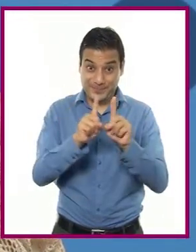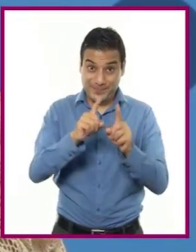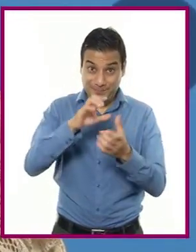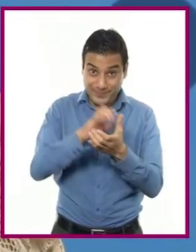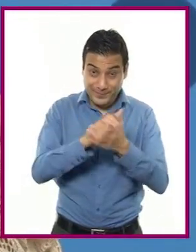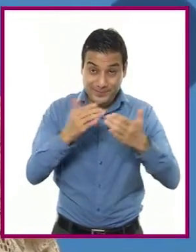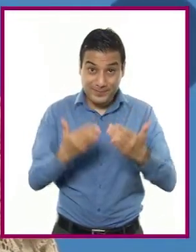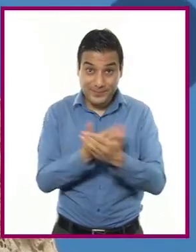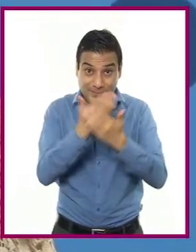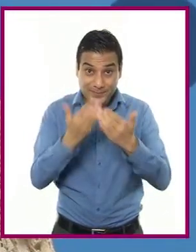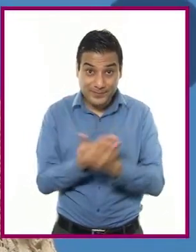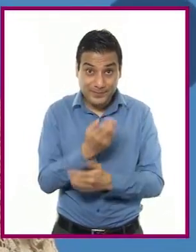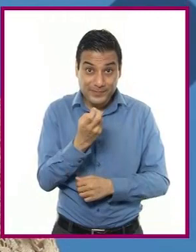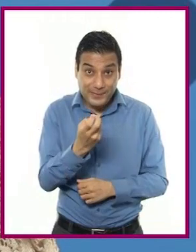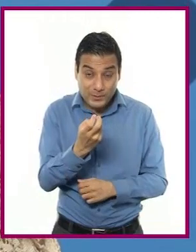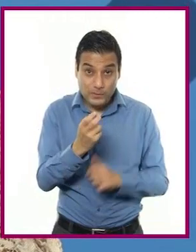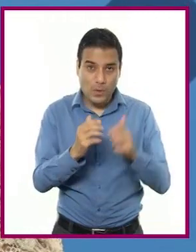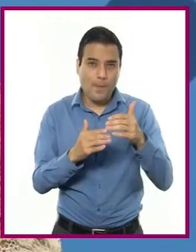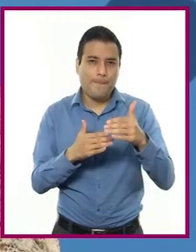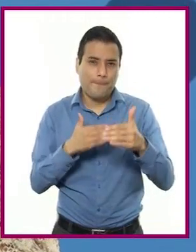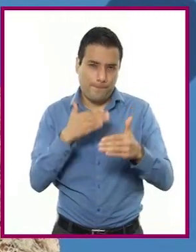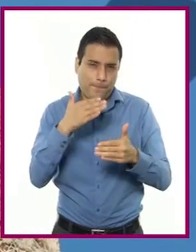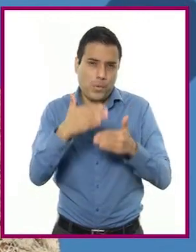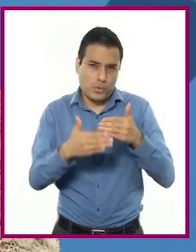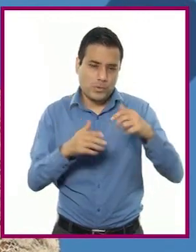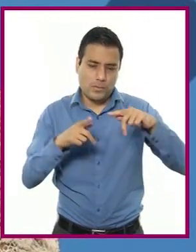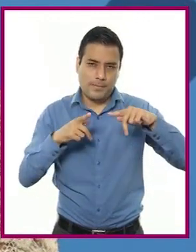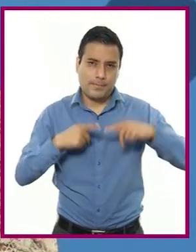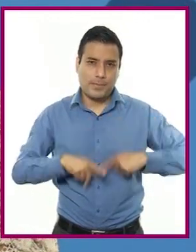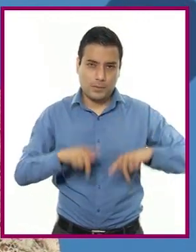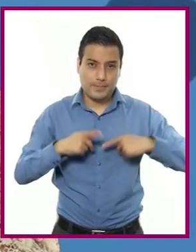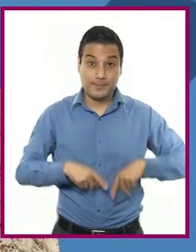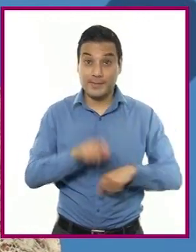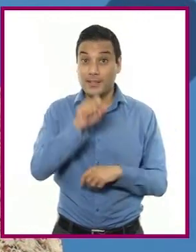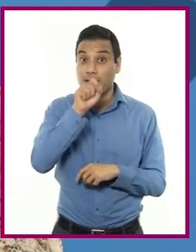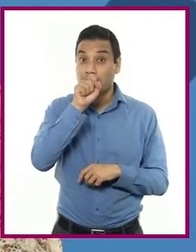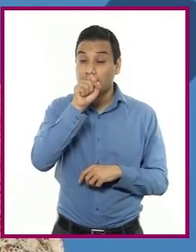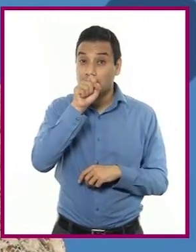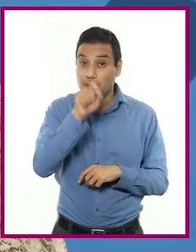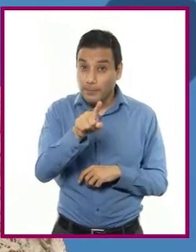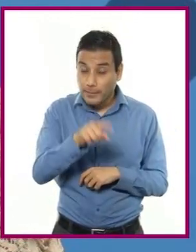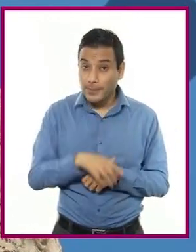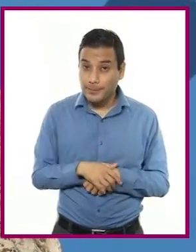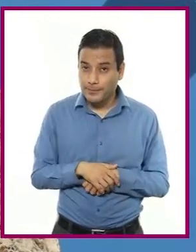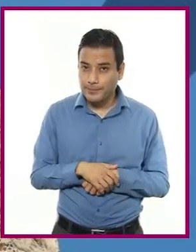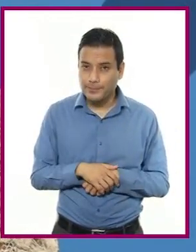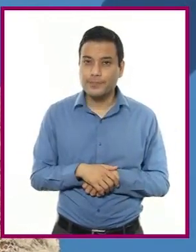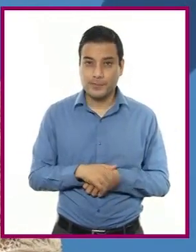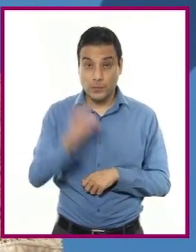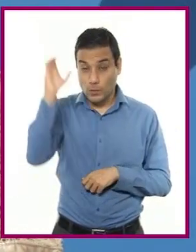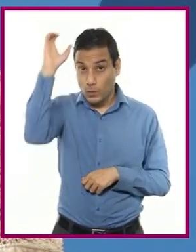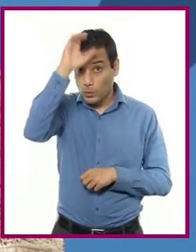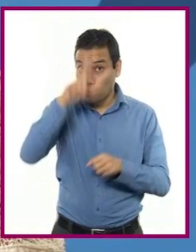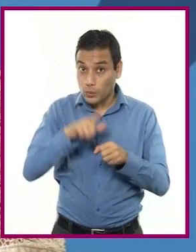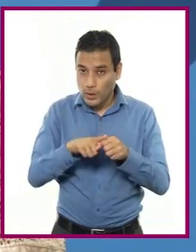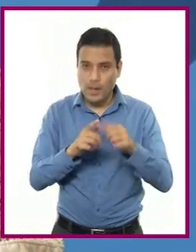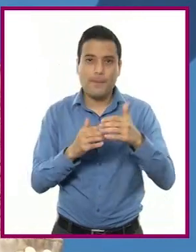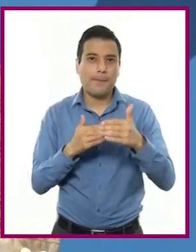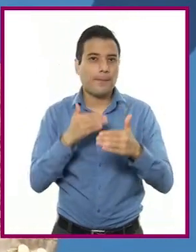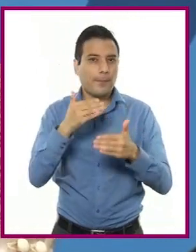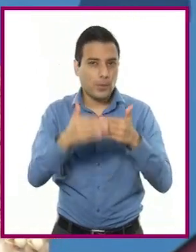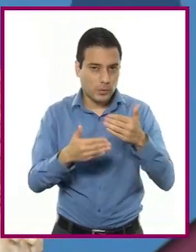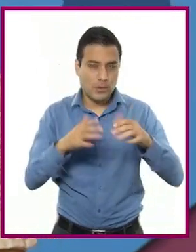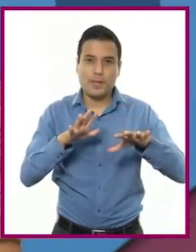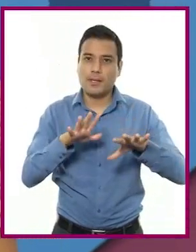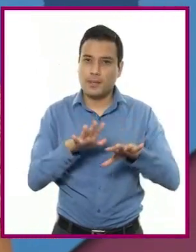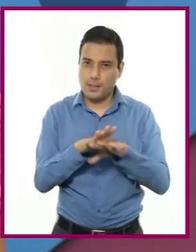fue únicamente un proceso social, sino que también incluyó un amplio proceso cultural, el cual